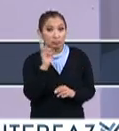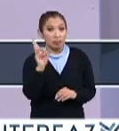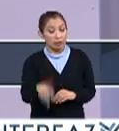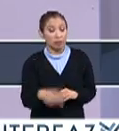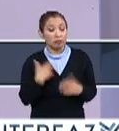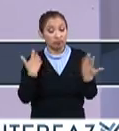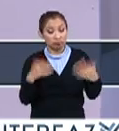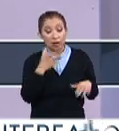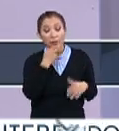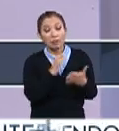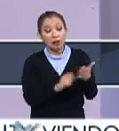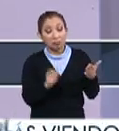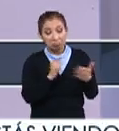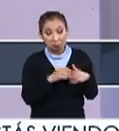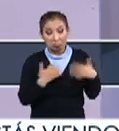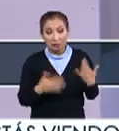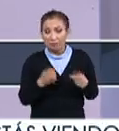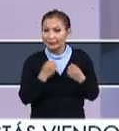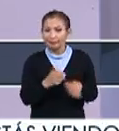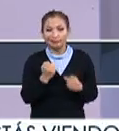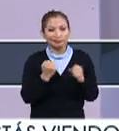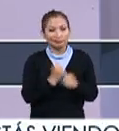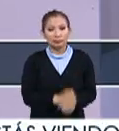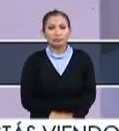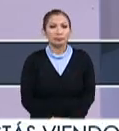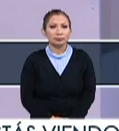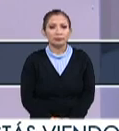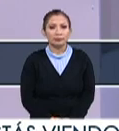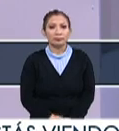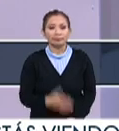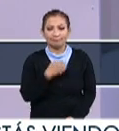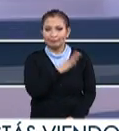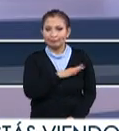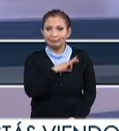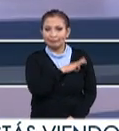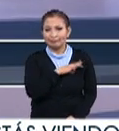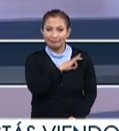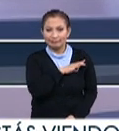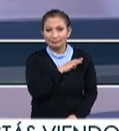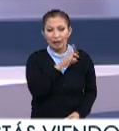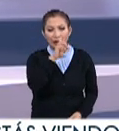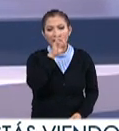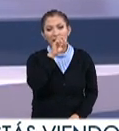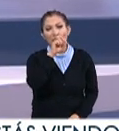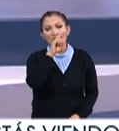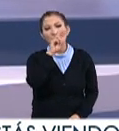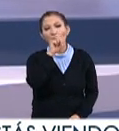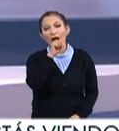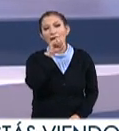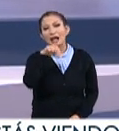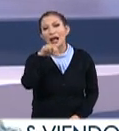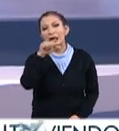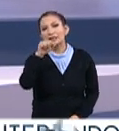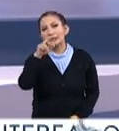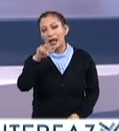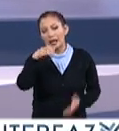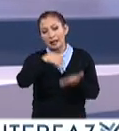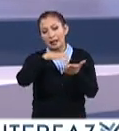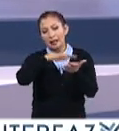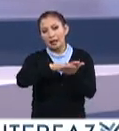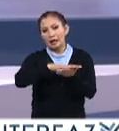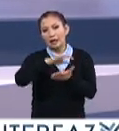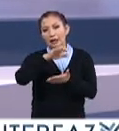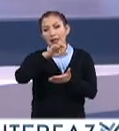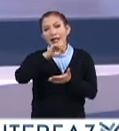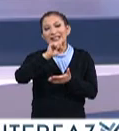realmente es un autor que nos habíamos perdido muchos años. Pues enhorabuena, Radwan Nazar, dices que está editado en